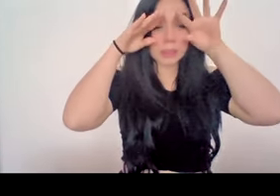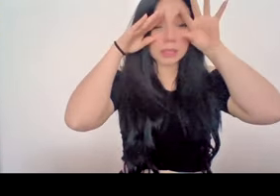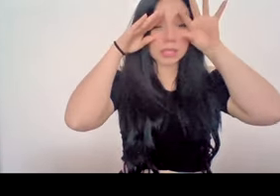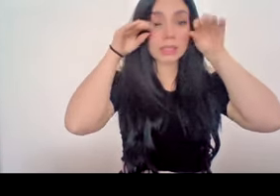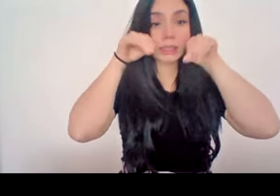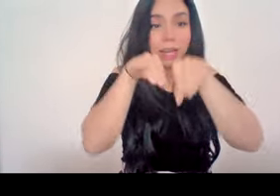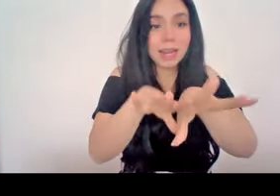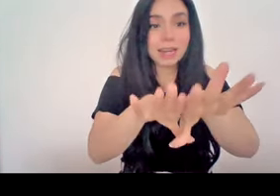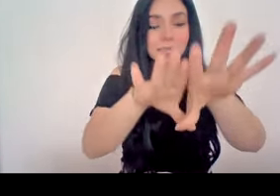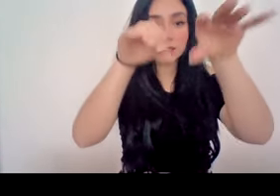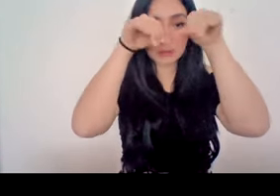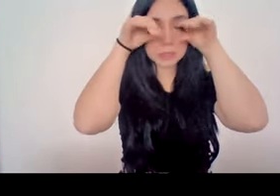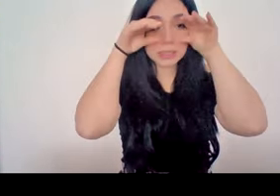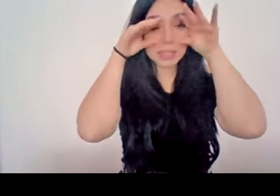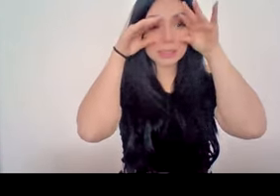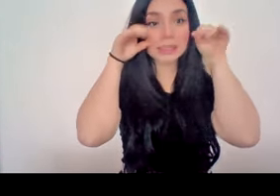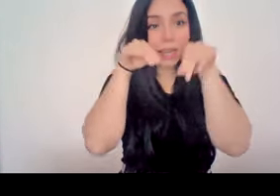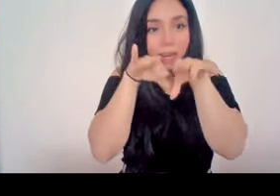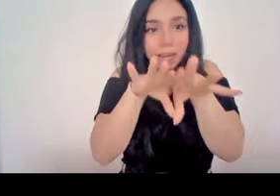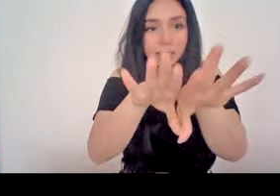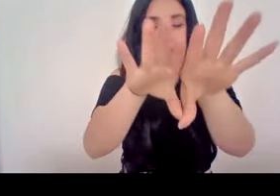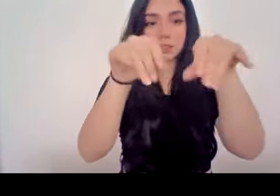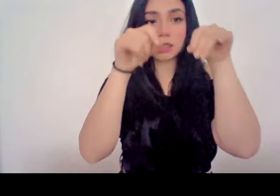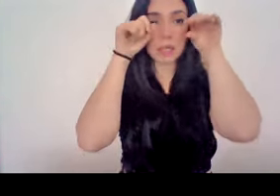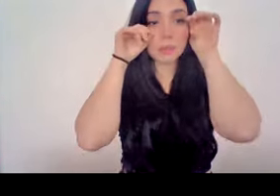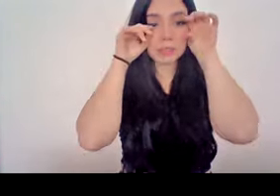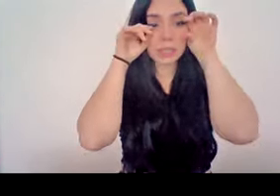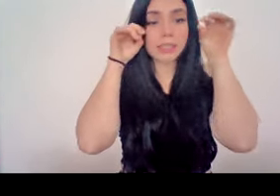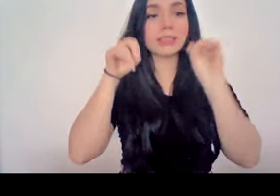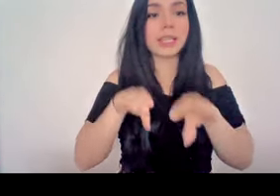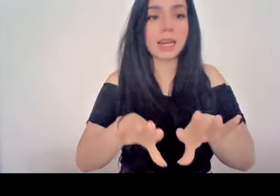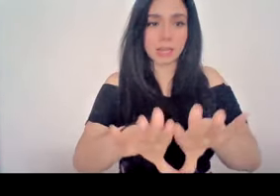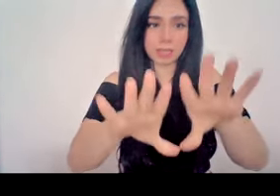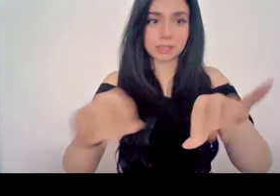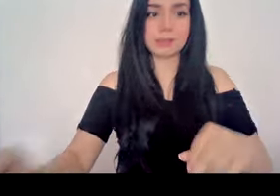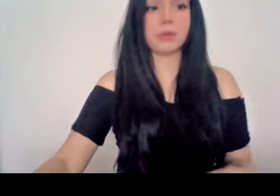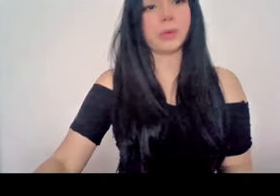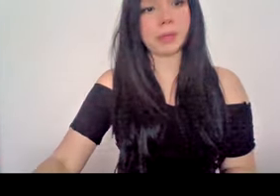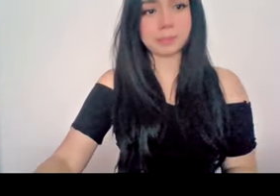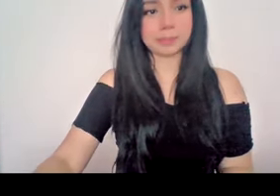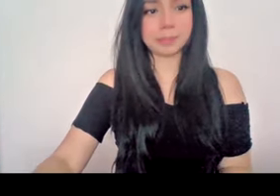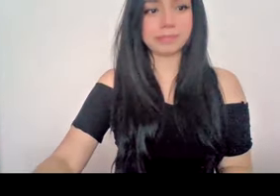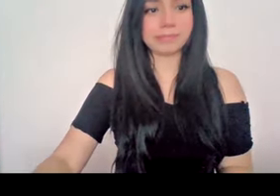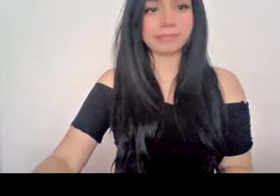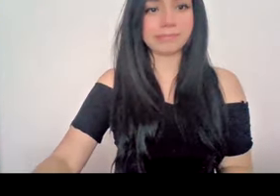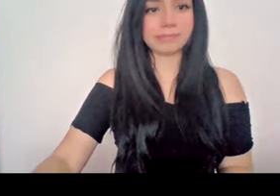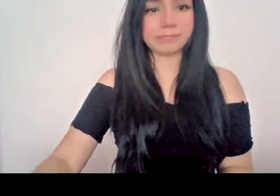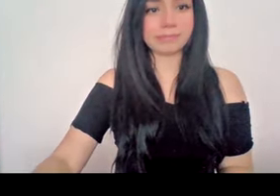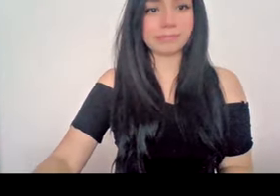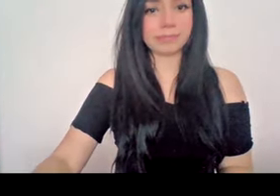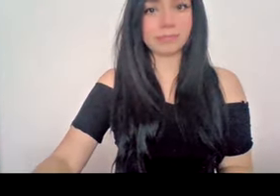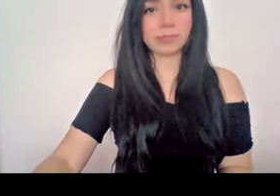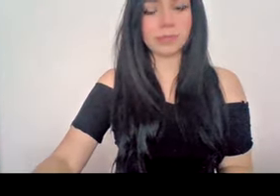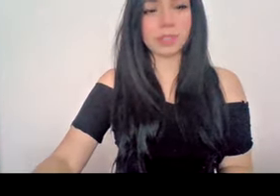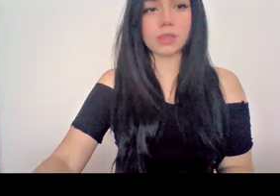largas, pestañas largas, pestañas largas, pestañas largas. Muy bien.